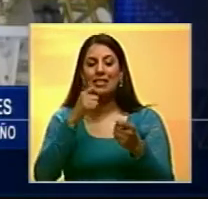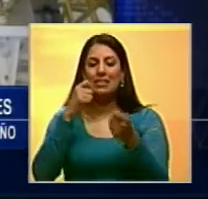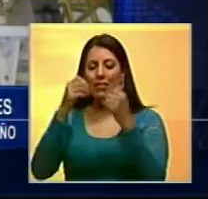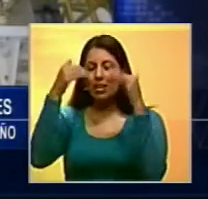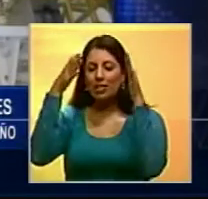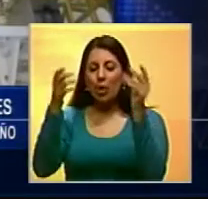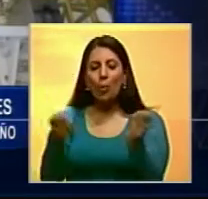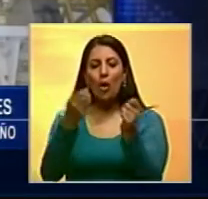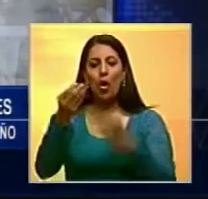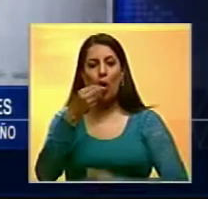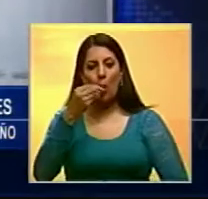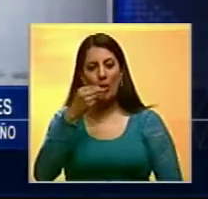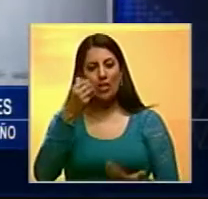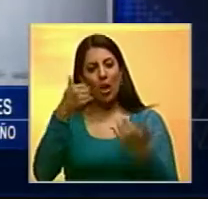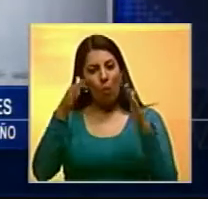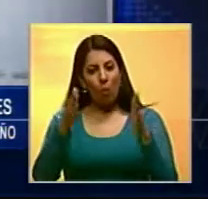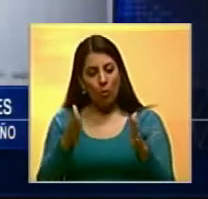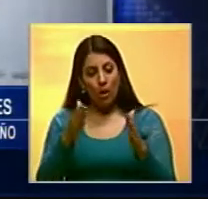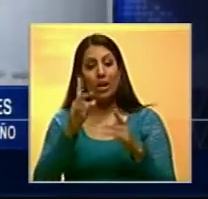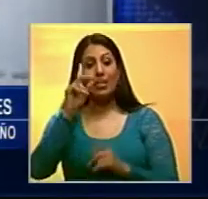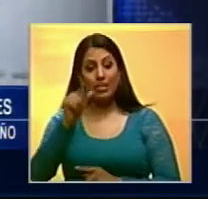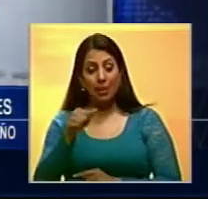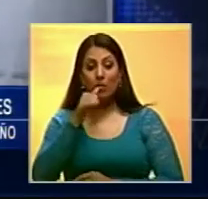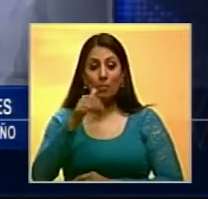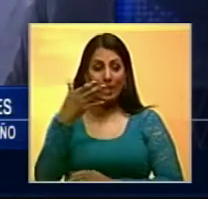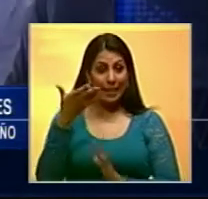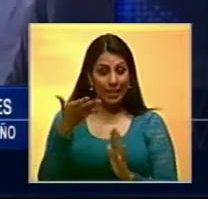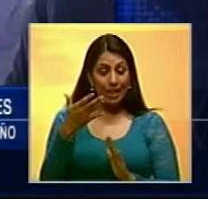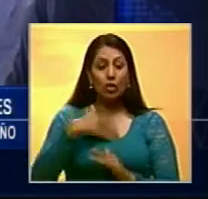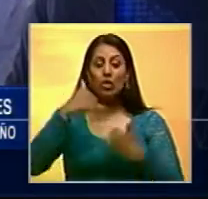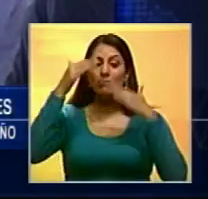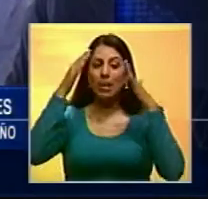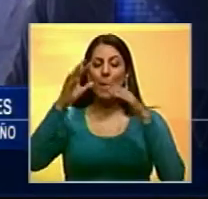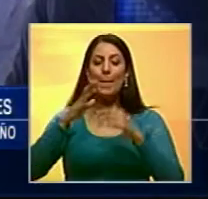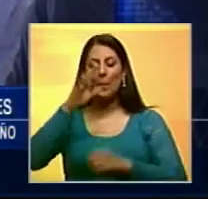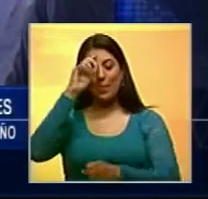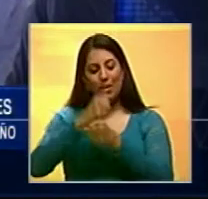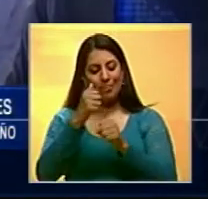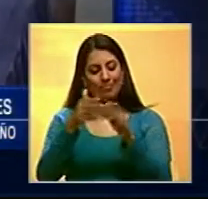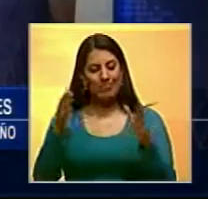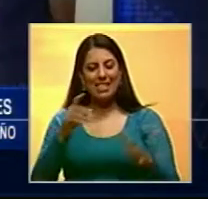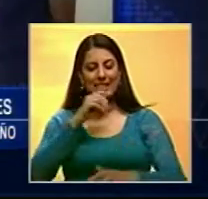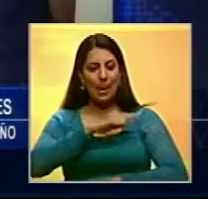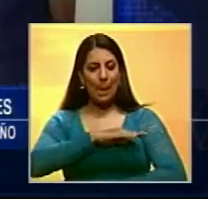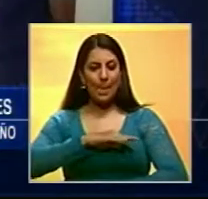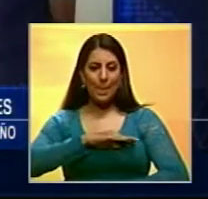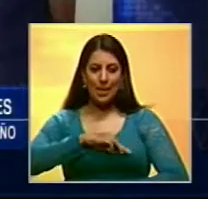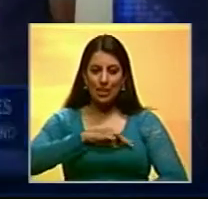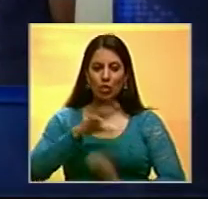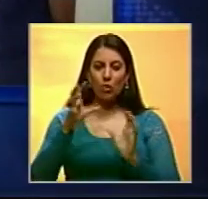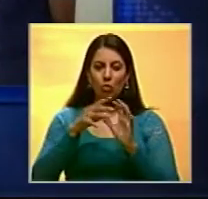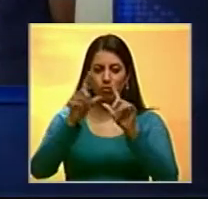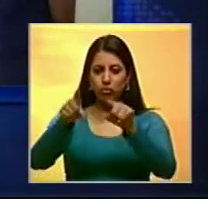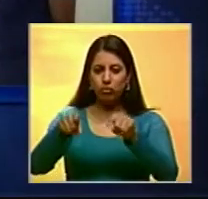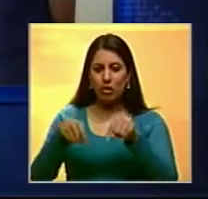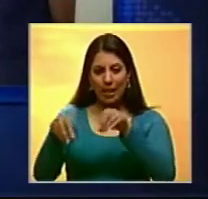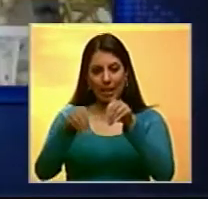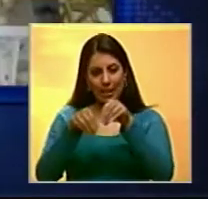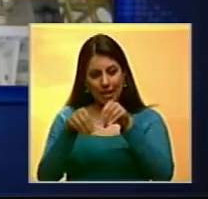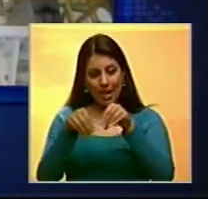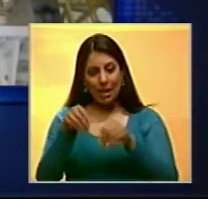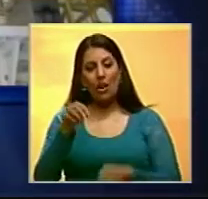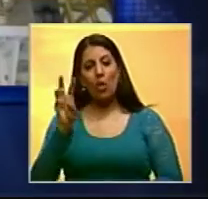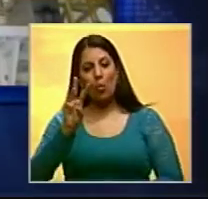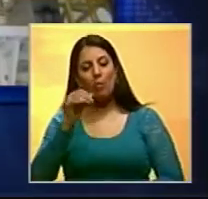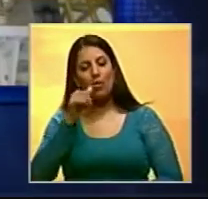al programa de alimentación escolar. Asimismo, anunció que sostuvo una mesa de trabajo con el ministro para Producción Agrícola y Tierras,